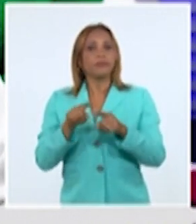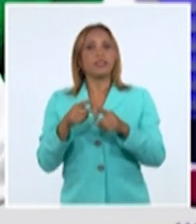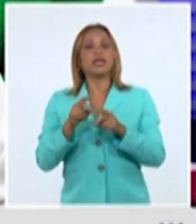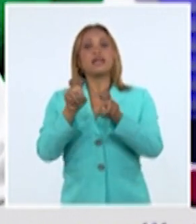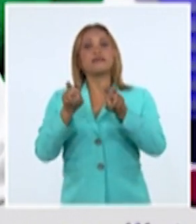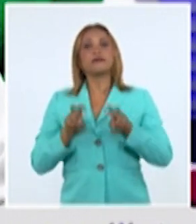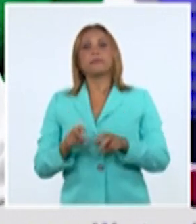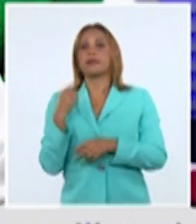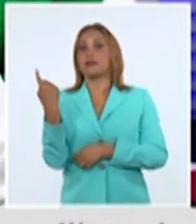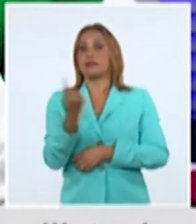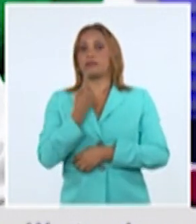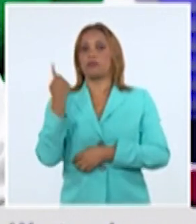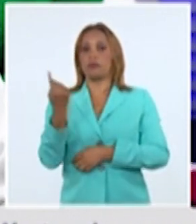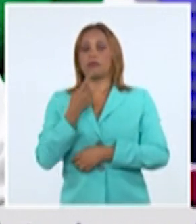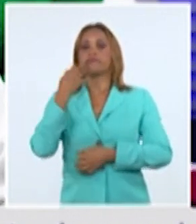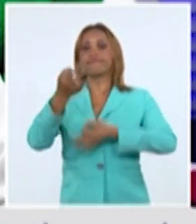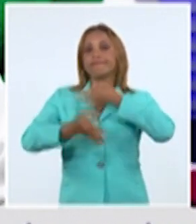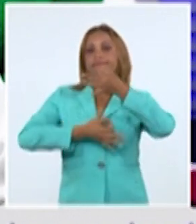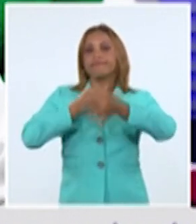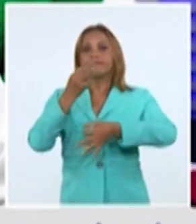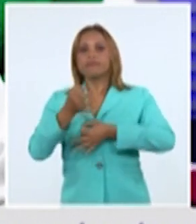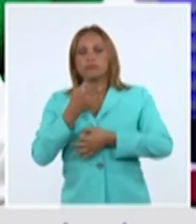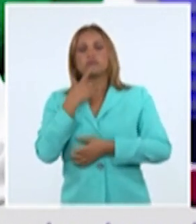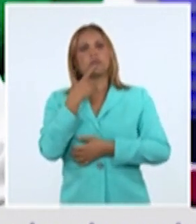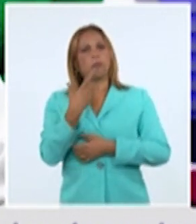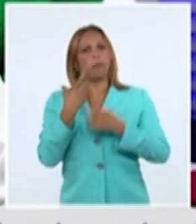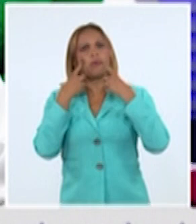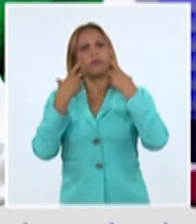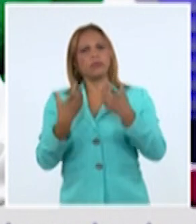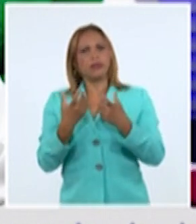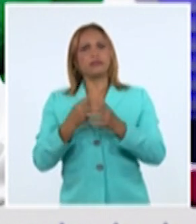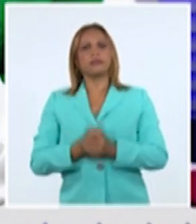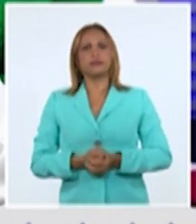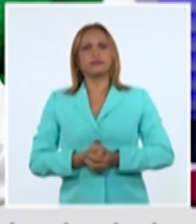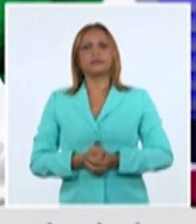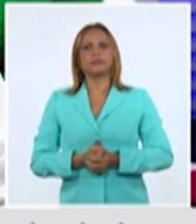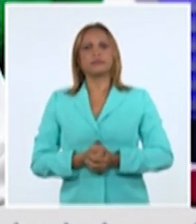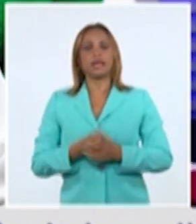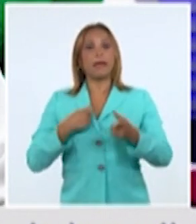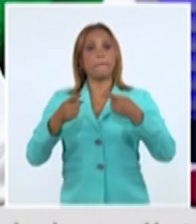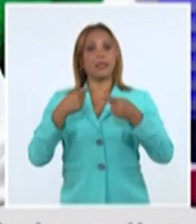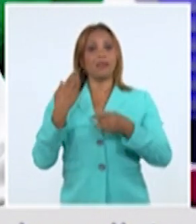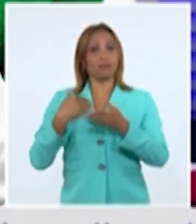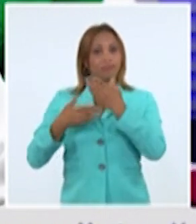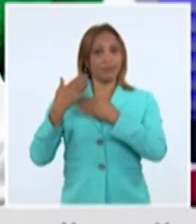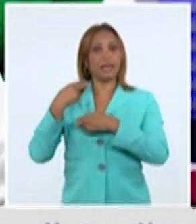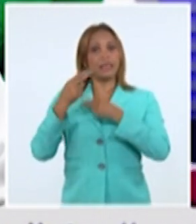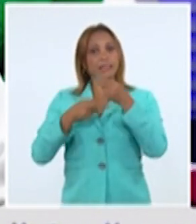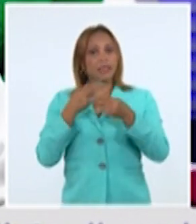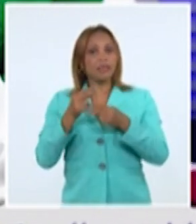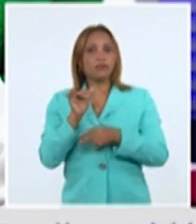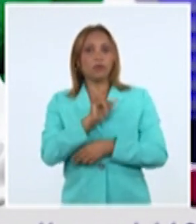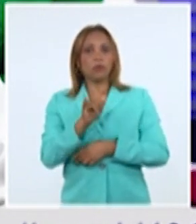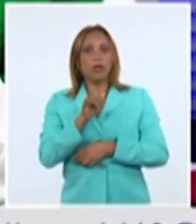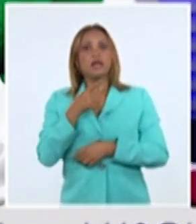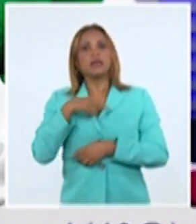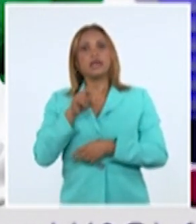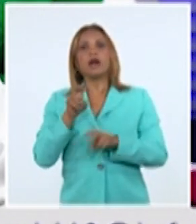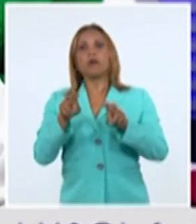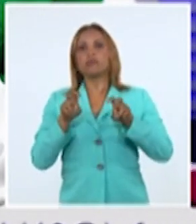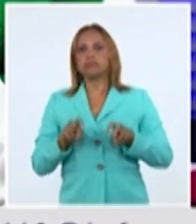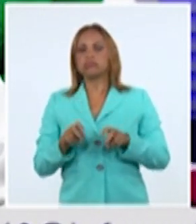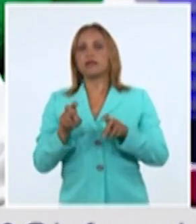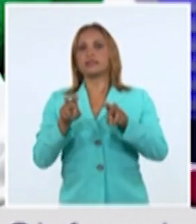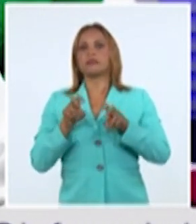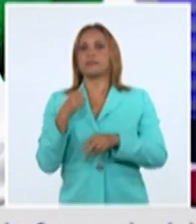Nacional, que ha sido muy interesante, tanto el pleno que se realizó como ahora las sesiones de la Asamblea